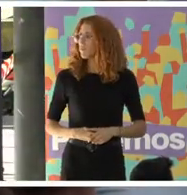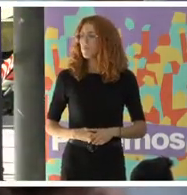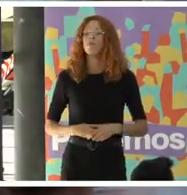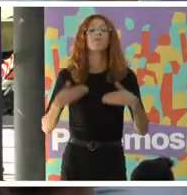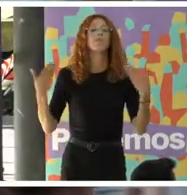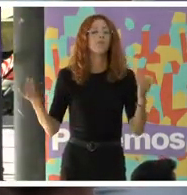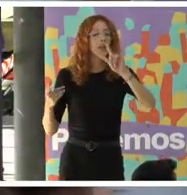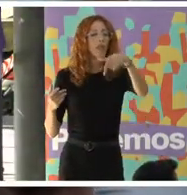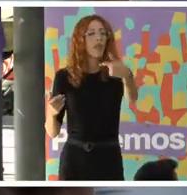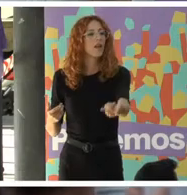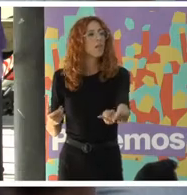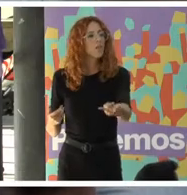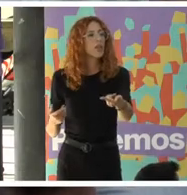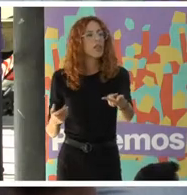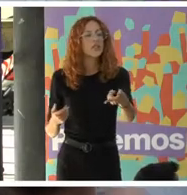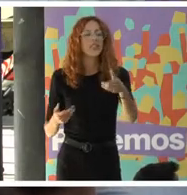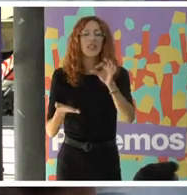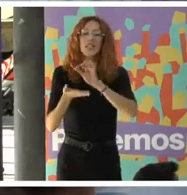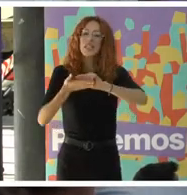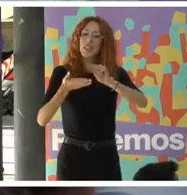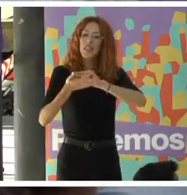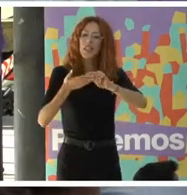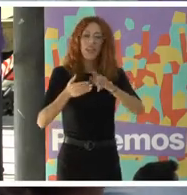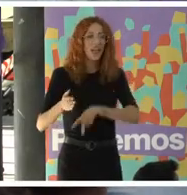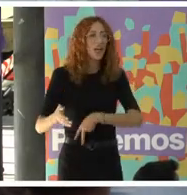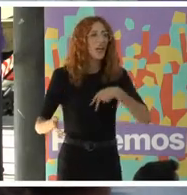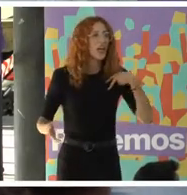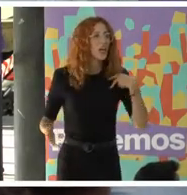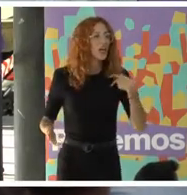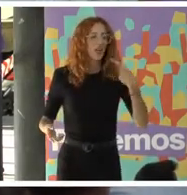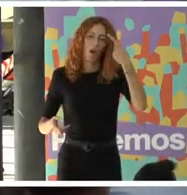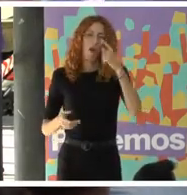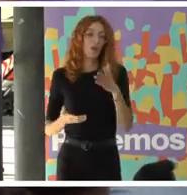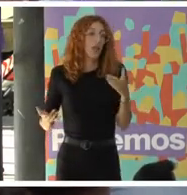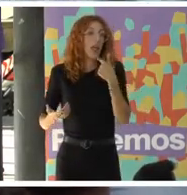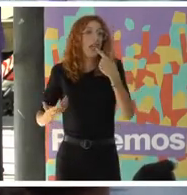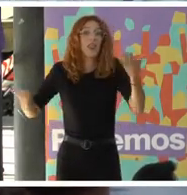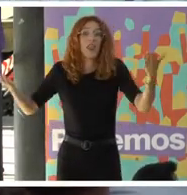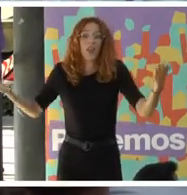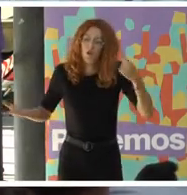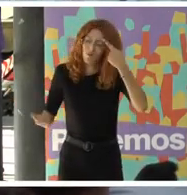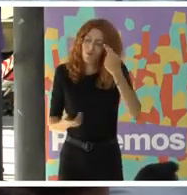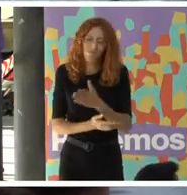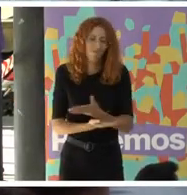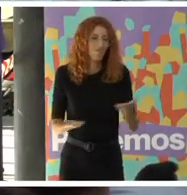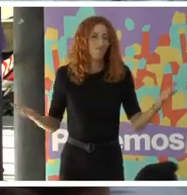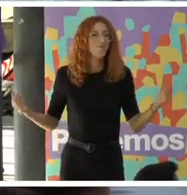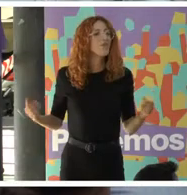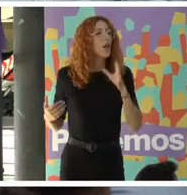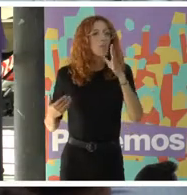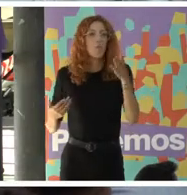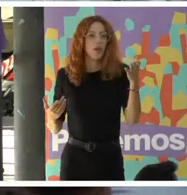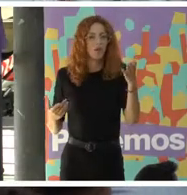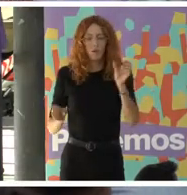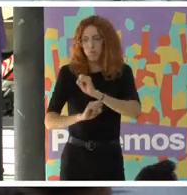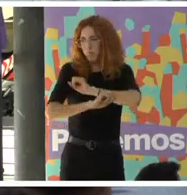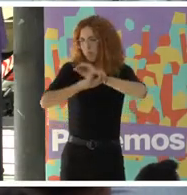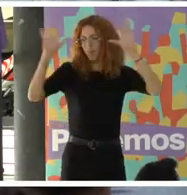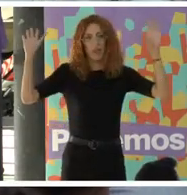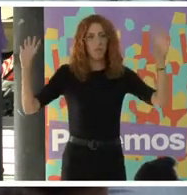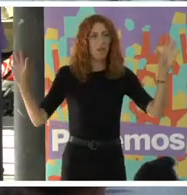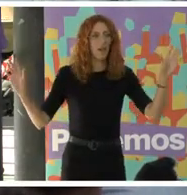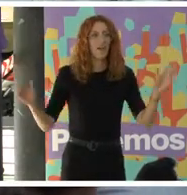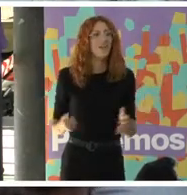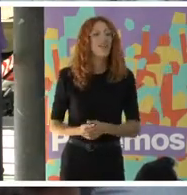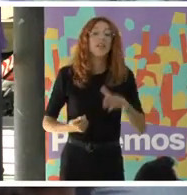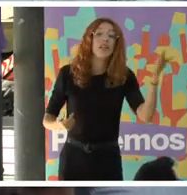Y luego tenemos a nuestra querida secretaria general. Bueno, yo no sé qué puedo decir ya de nuestra secretaria general, porque esto es un disparate, esta mujer. O